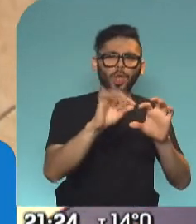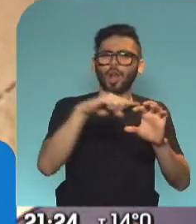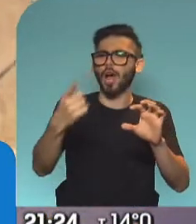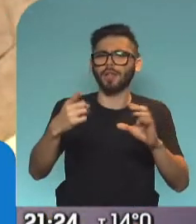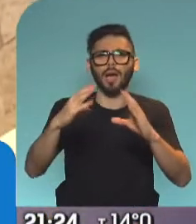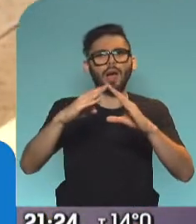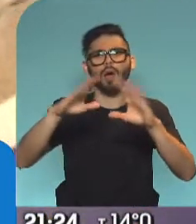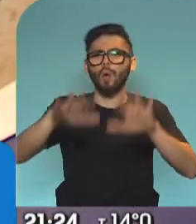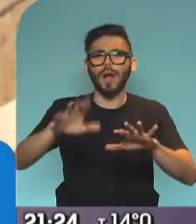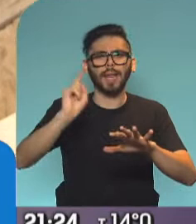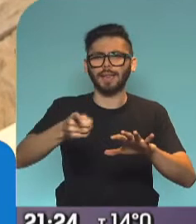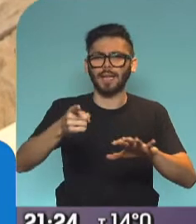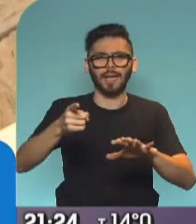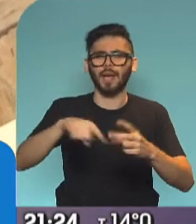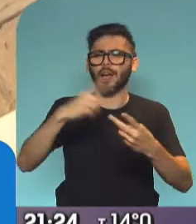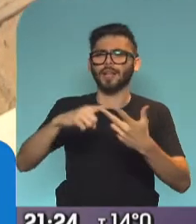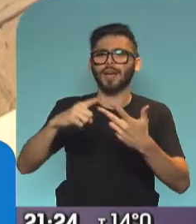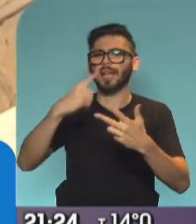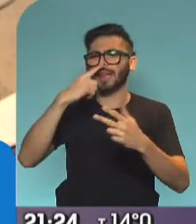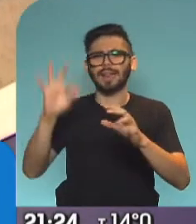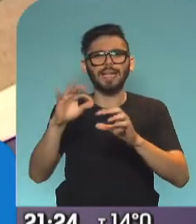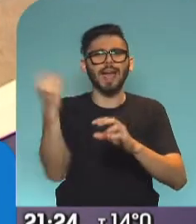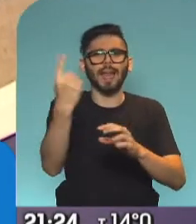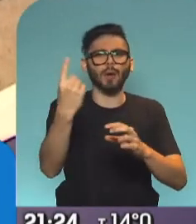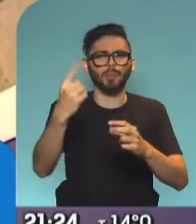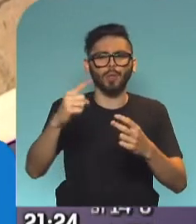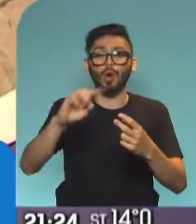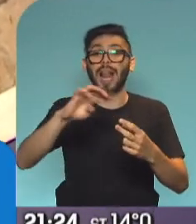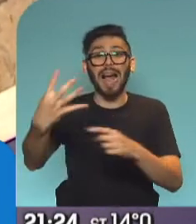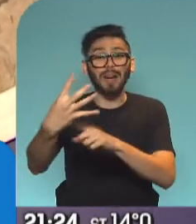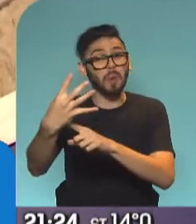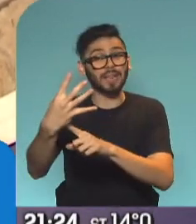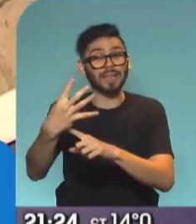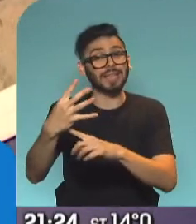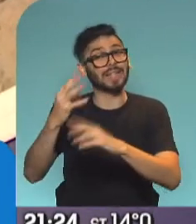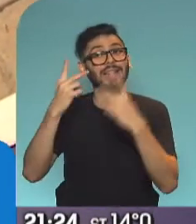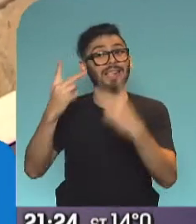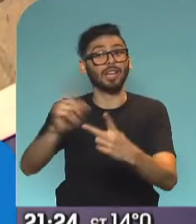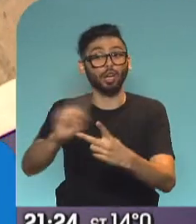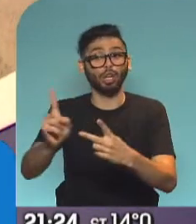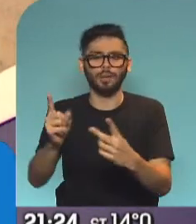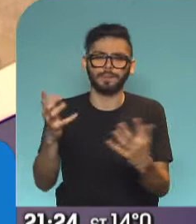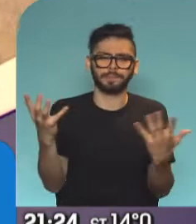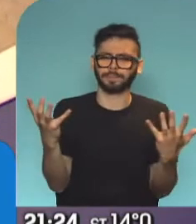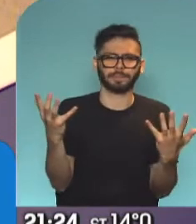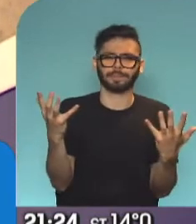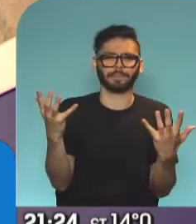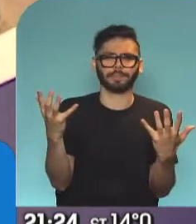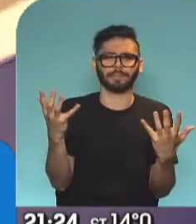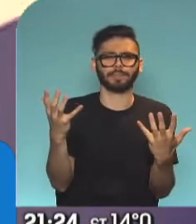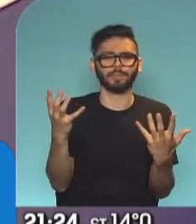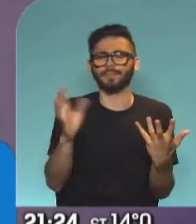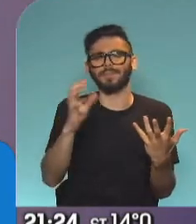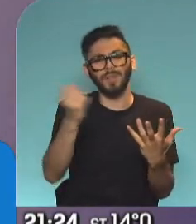la otra pida un test rápido y la cuarta lo diga al paso. O sea, definamos una línea de